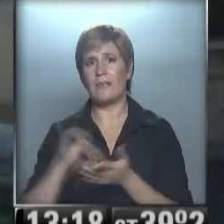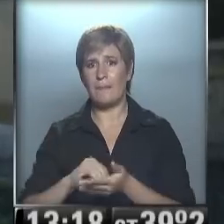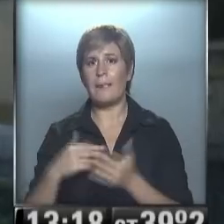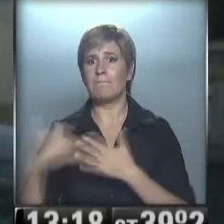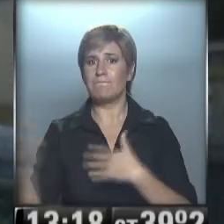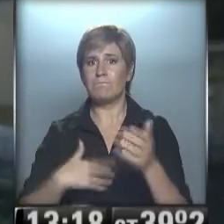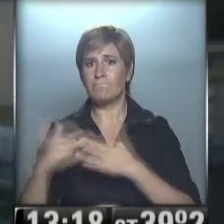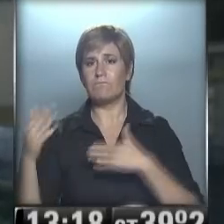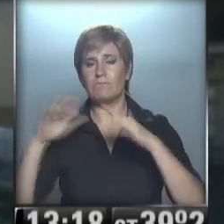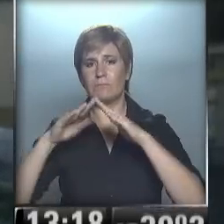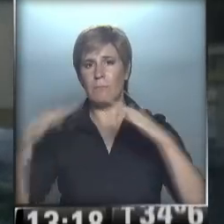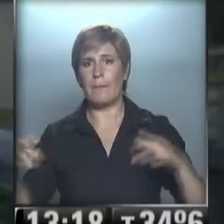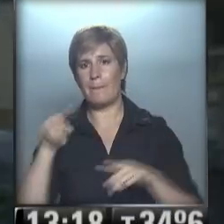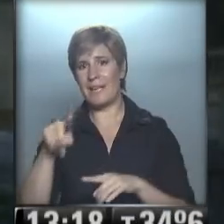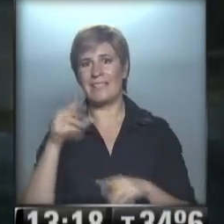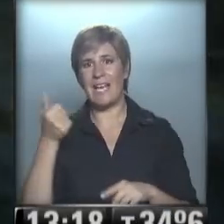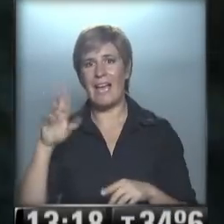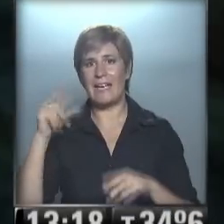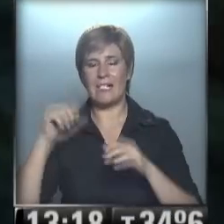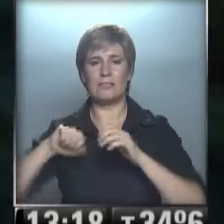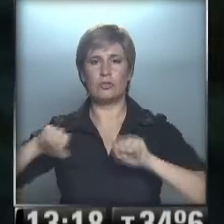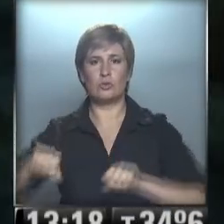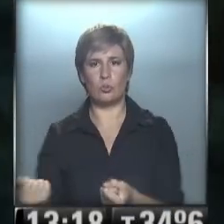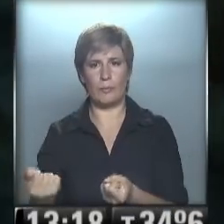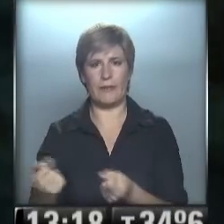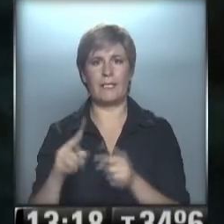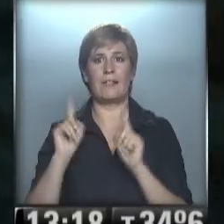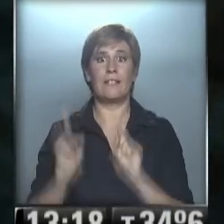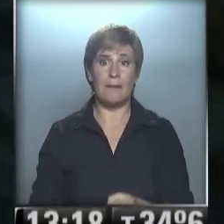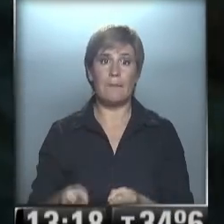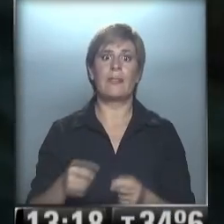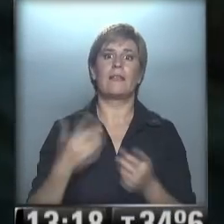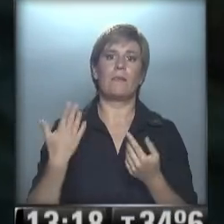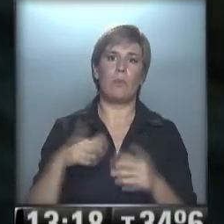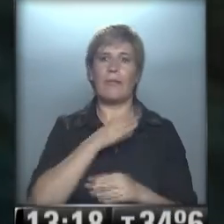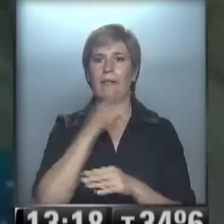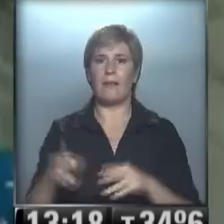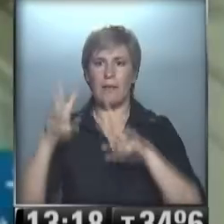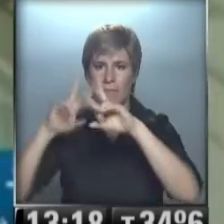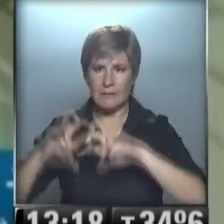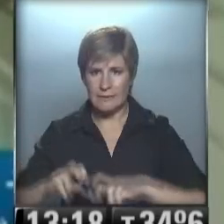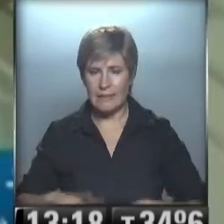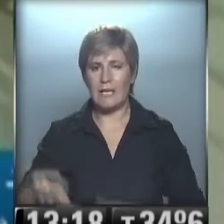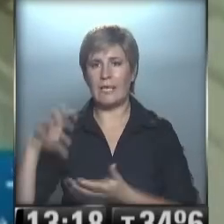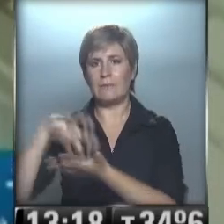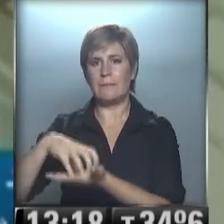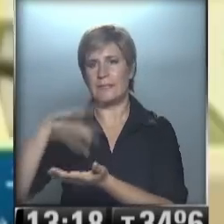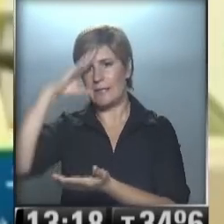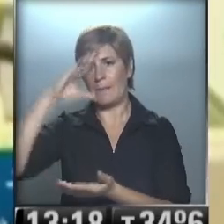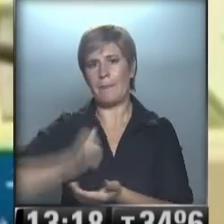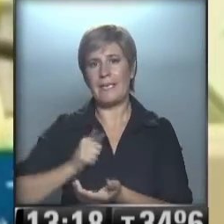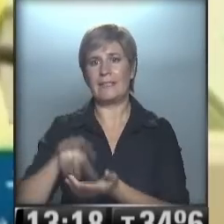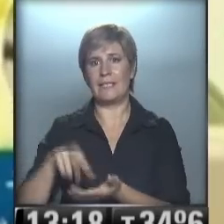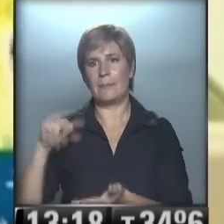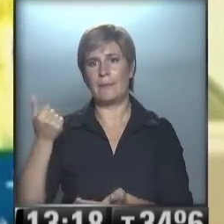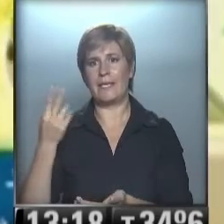la planta de agua pesada de Arak. Se permitirían inspecciones exhaustivas a la base militar de Parchin, en la que Estados Unidos